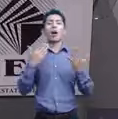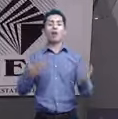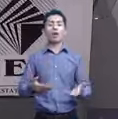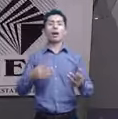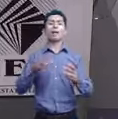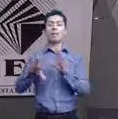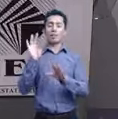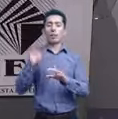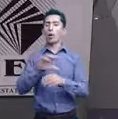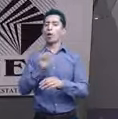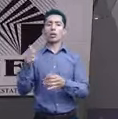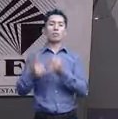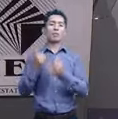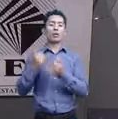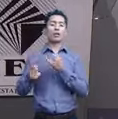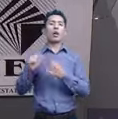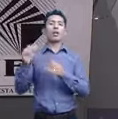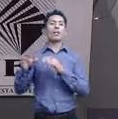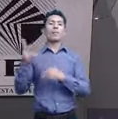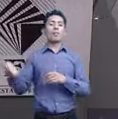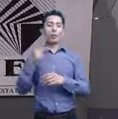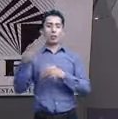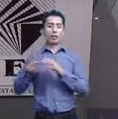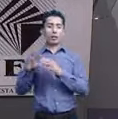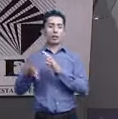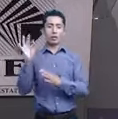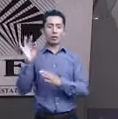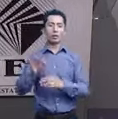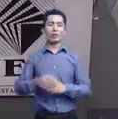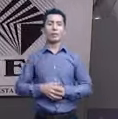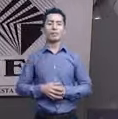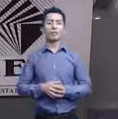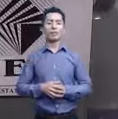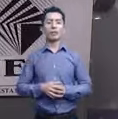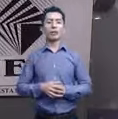se seleccionará aleatoriamente una pregunta de la urna.